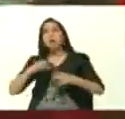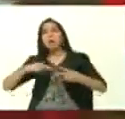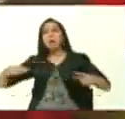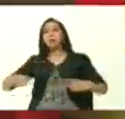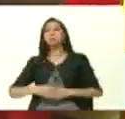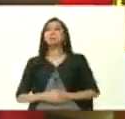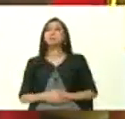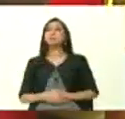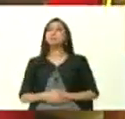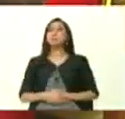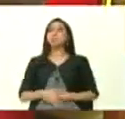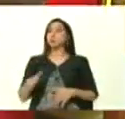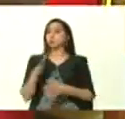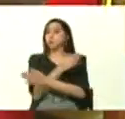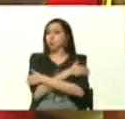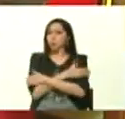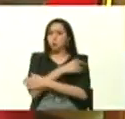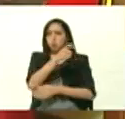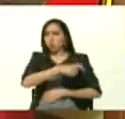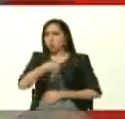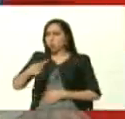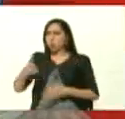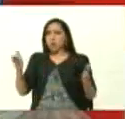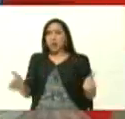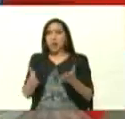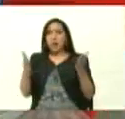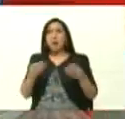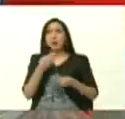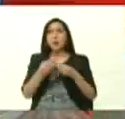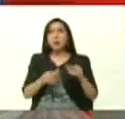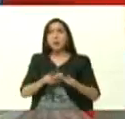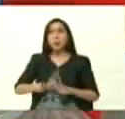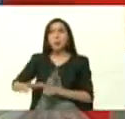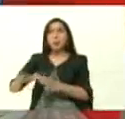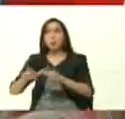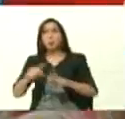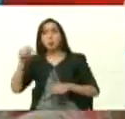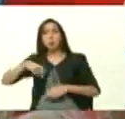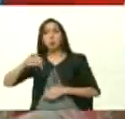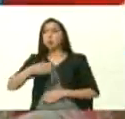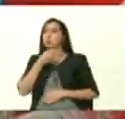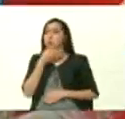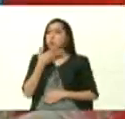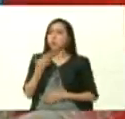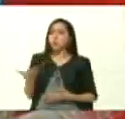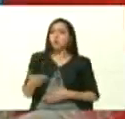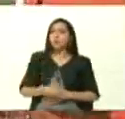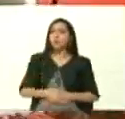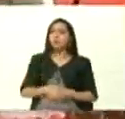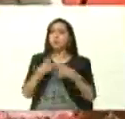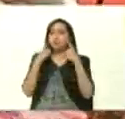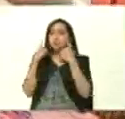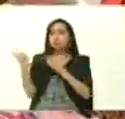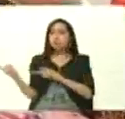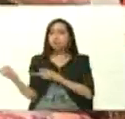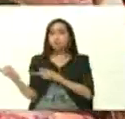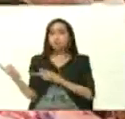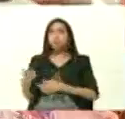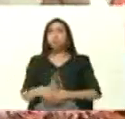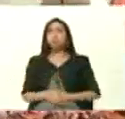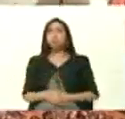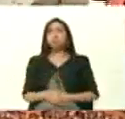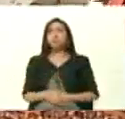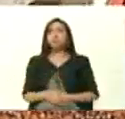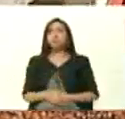para que vean. Felicitamos a los emprendedores de la zona. Qué bonito. ¿Esto quién lo hace? Ah,